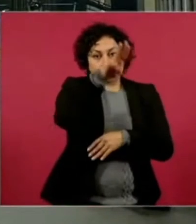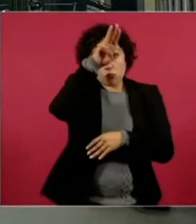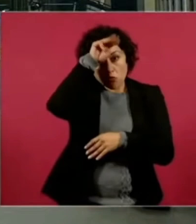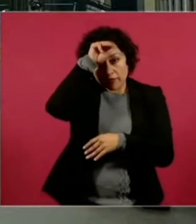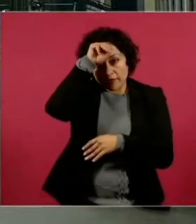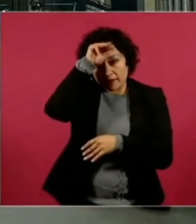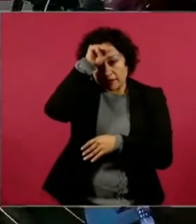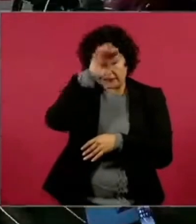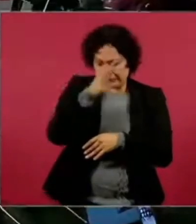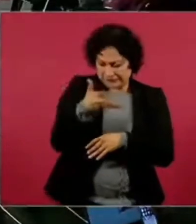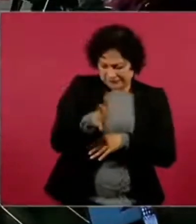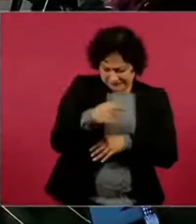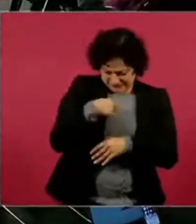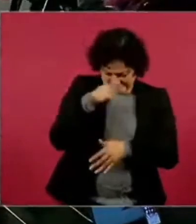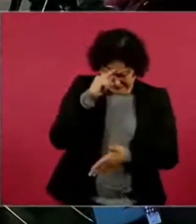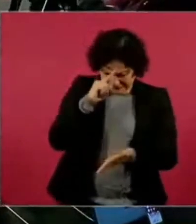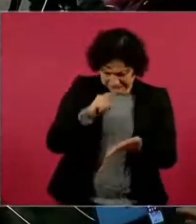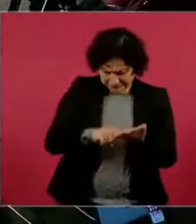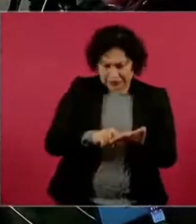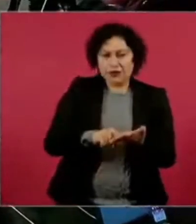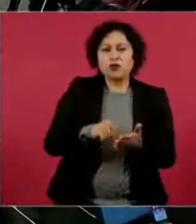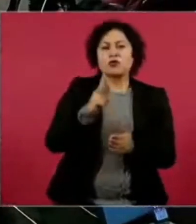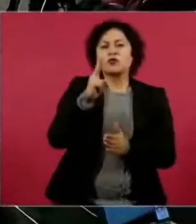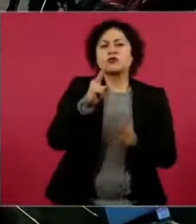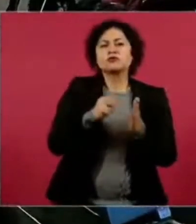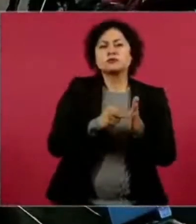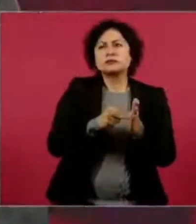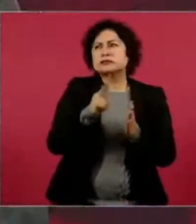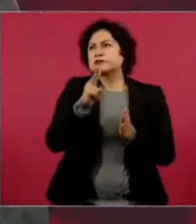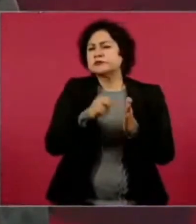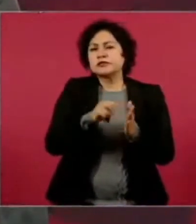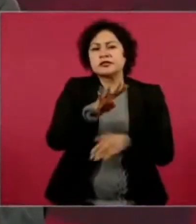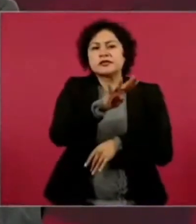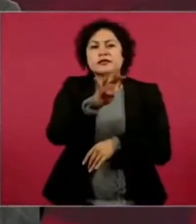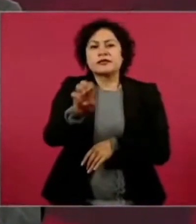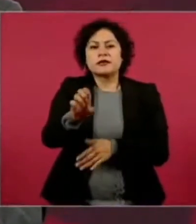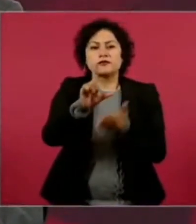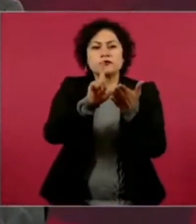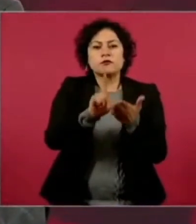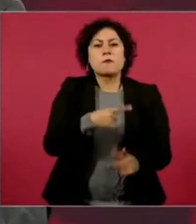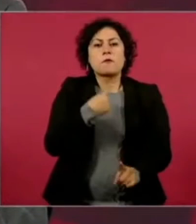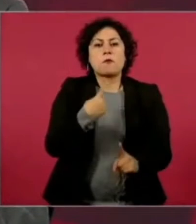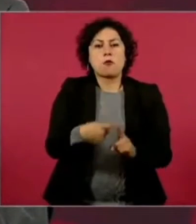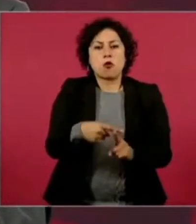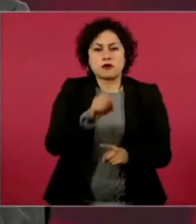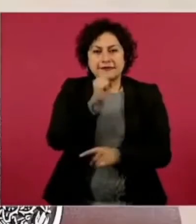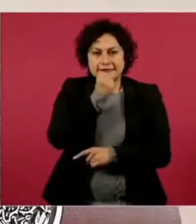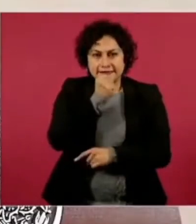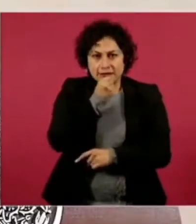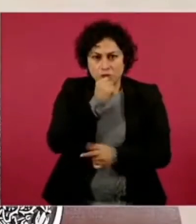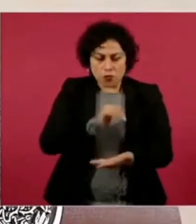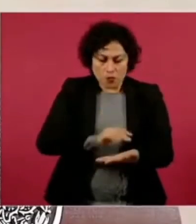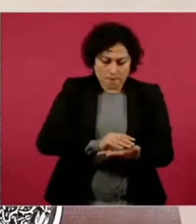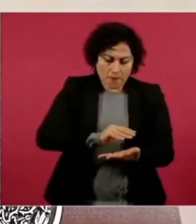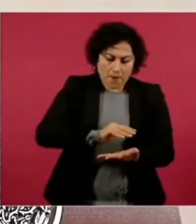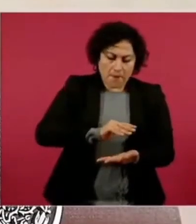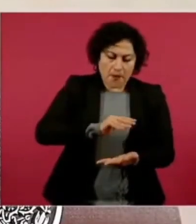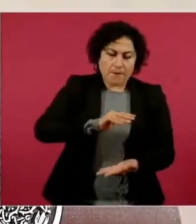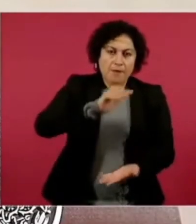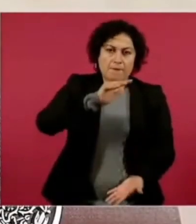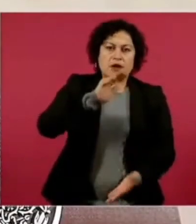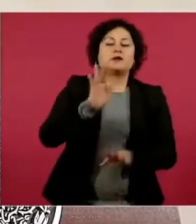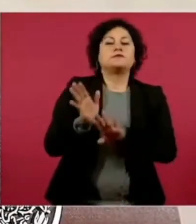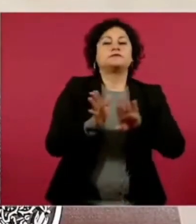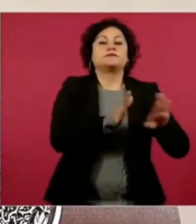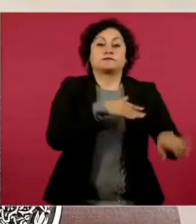2.000, 2.500 litros por segundo. Y el día 16 ya va a estar